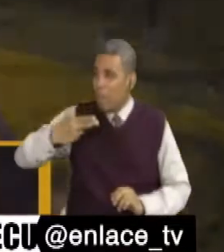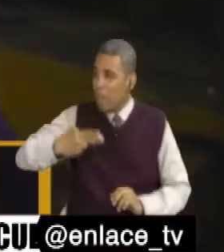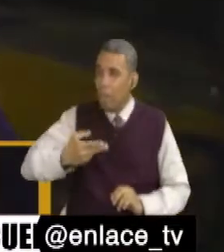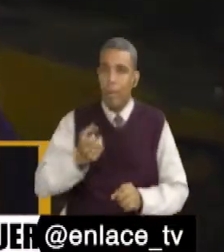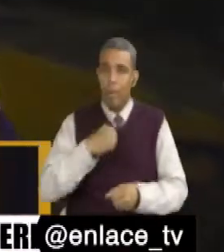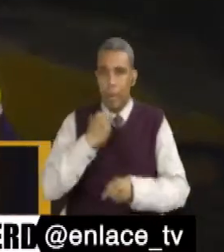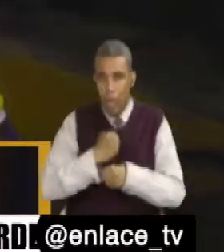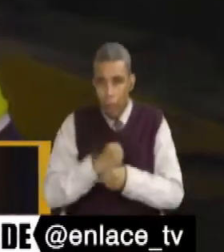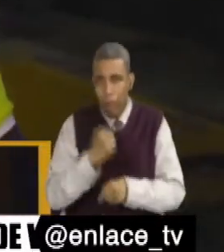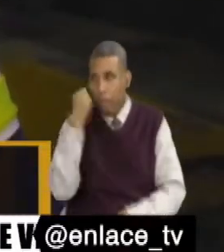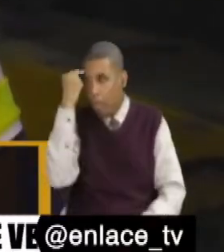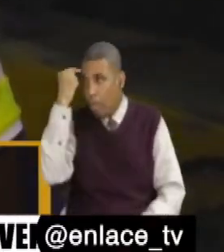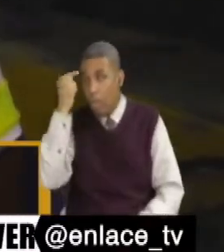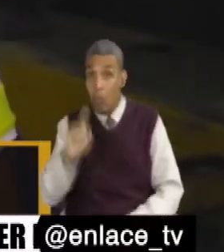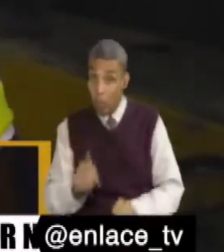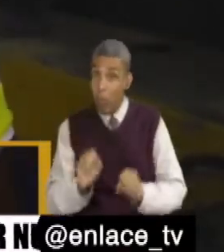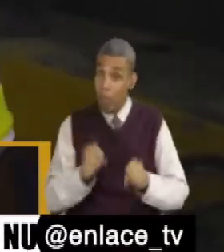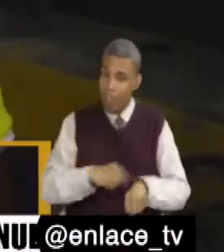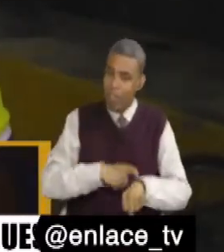Me parece muy bueno porque